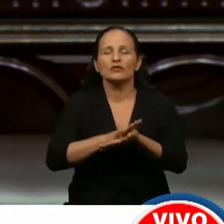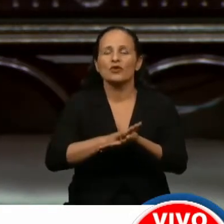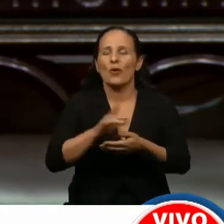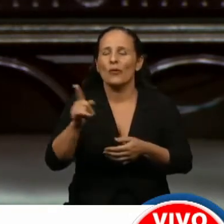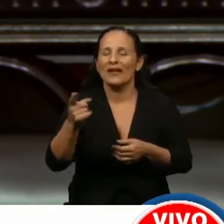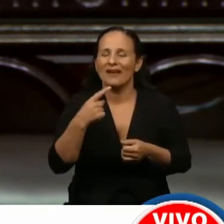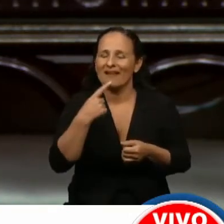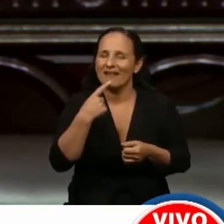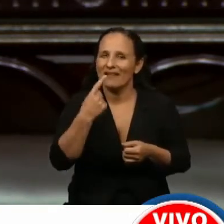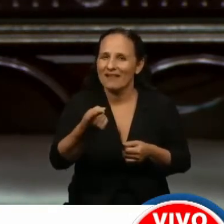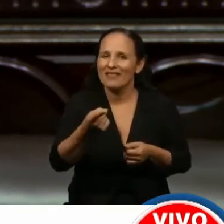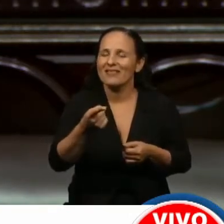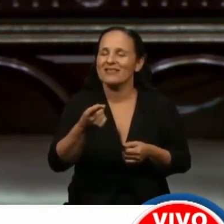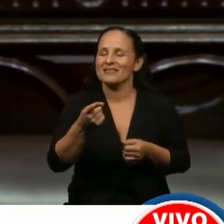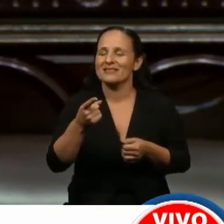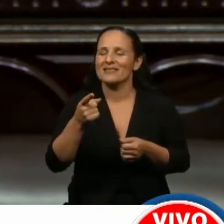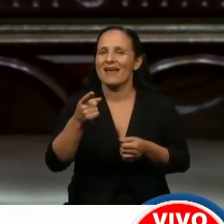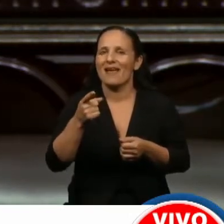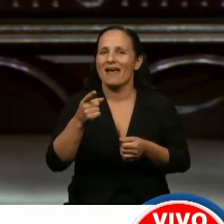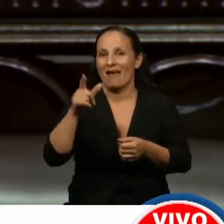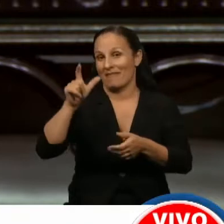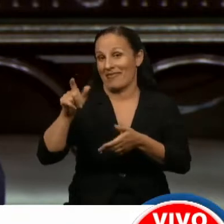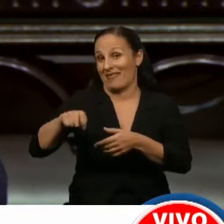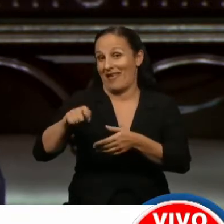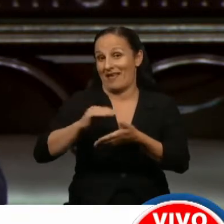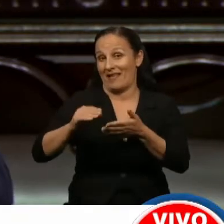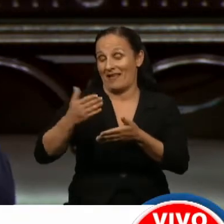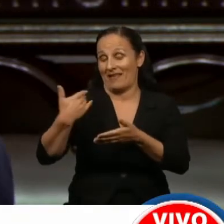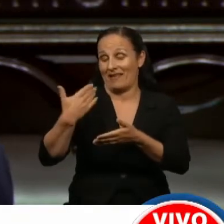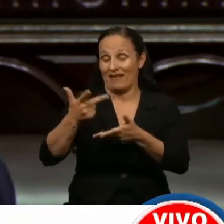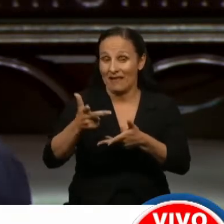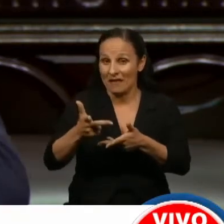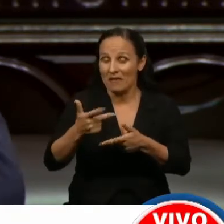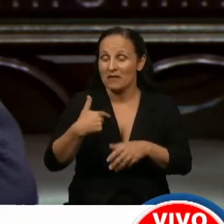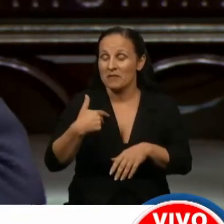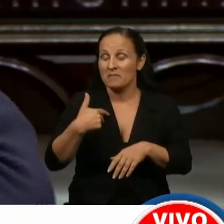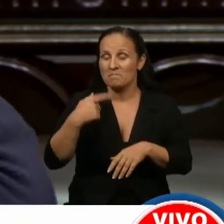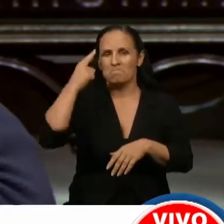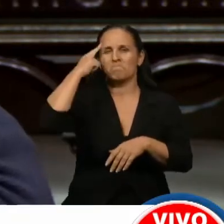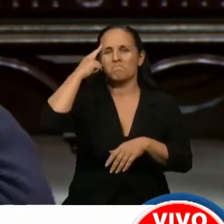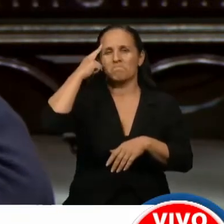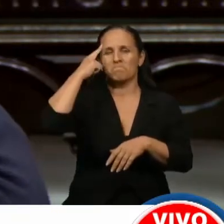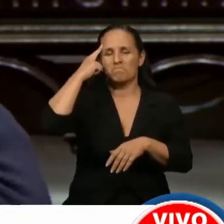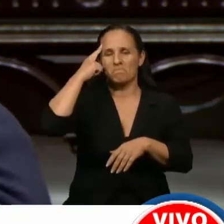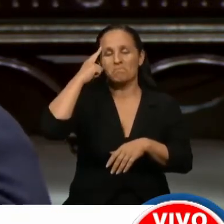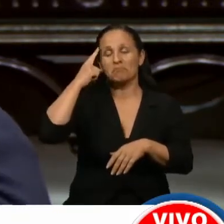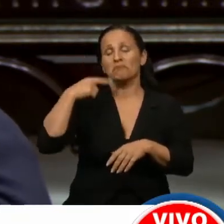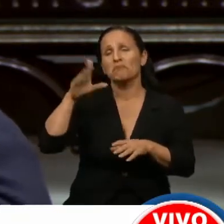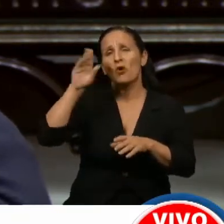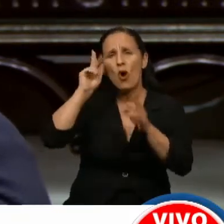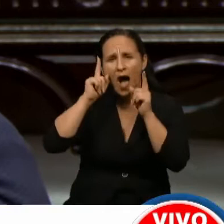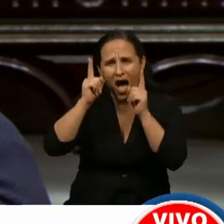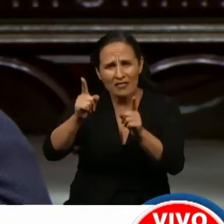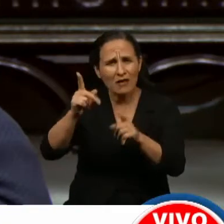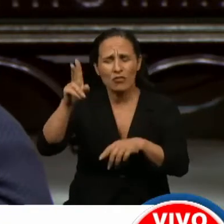expresaba quien me antecedió en la palabra, se me ocurre, no se me vinieron a la cabeza mientras lo escuchaba